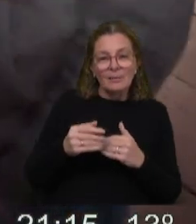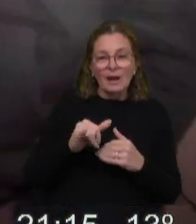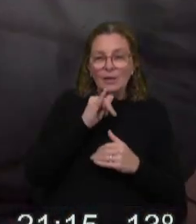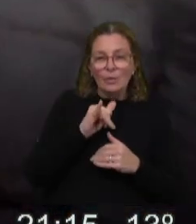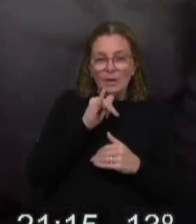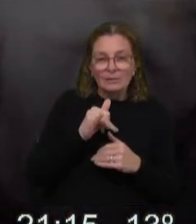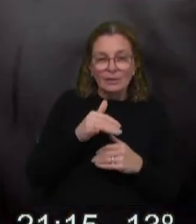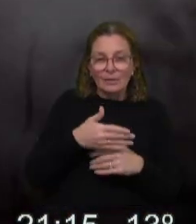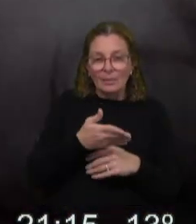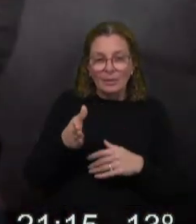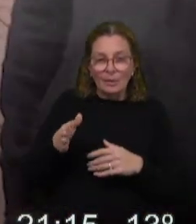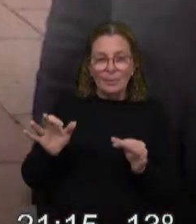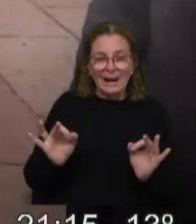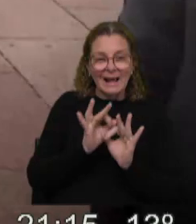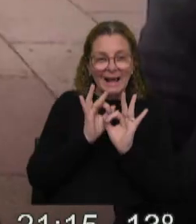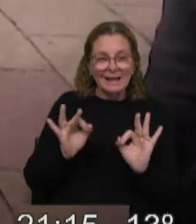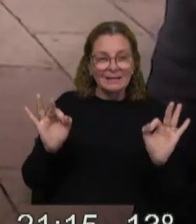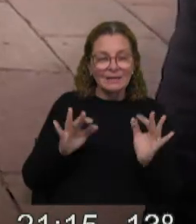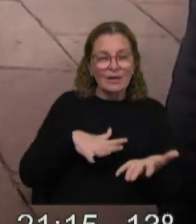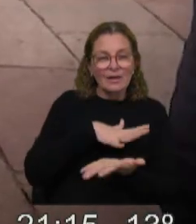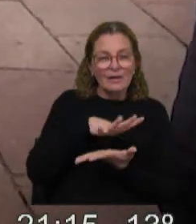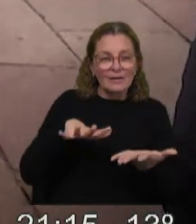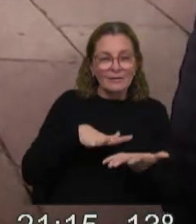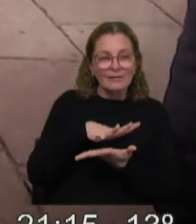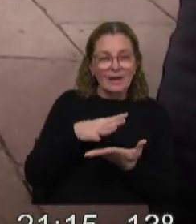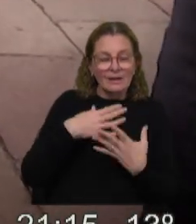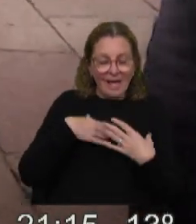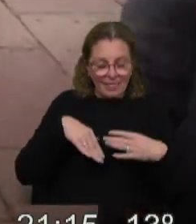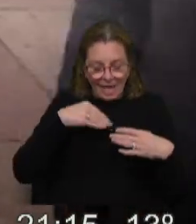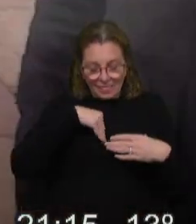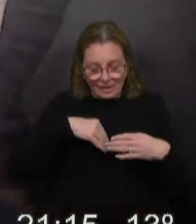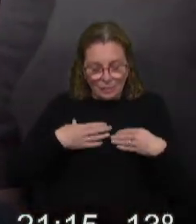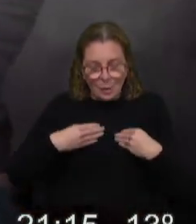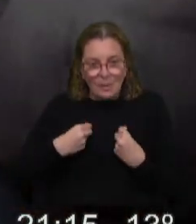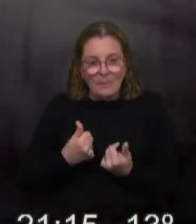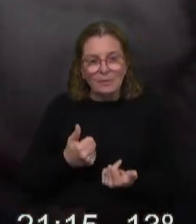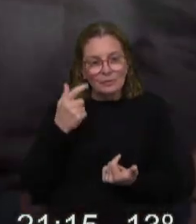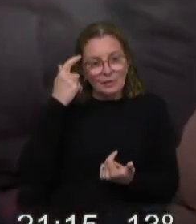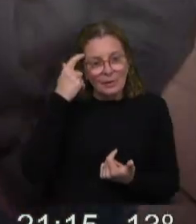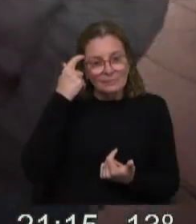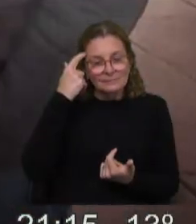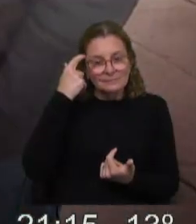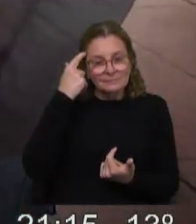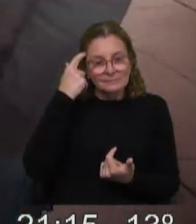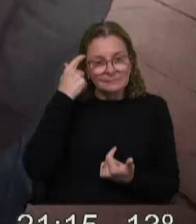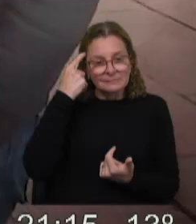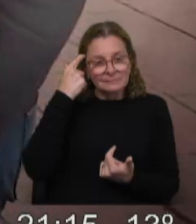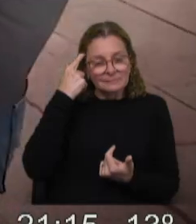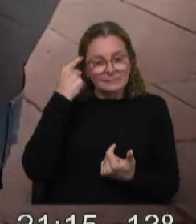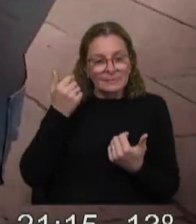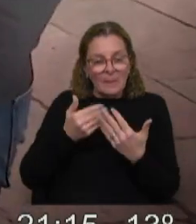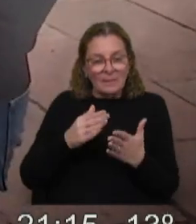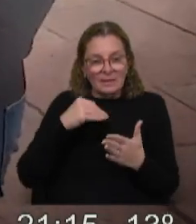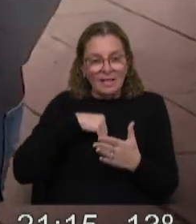más allá de... Es la canción, es el barrio, el tejido. Que te genera emoción, seguro, ¿no? Sí. Te emociona, sí, es algo que te empieza a